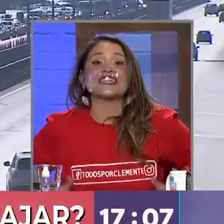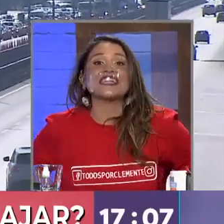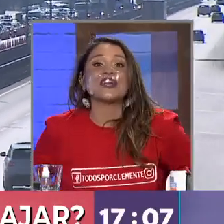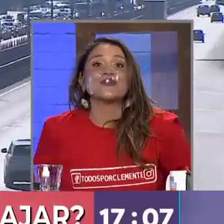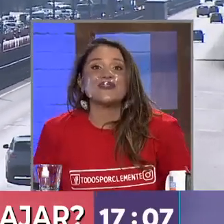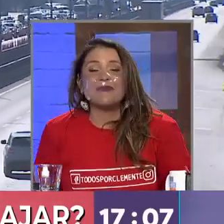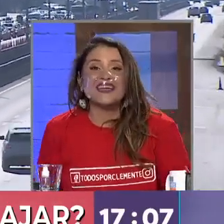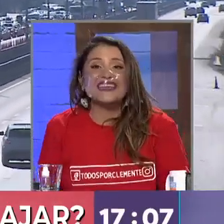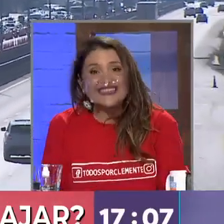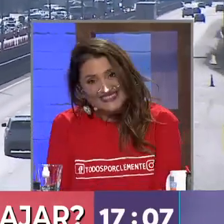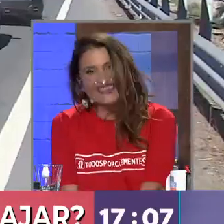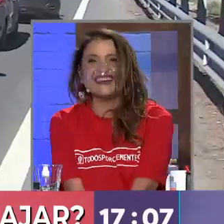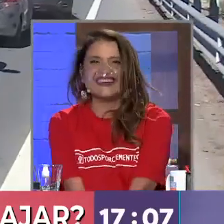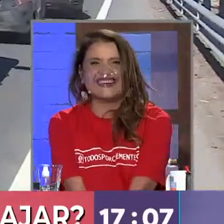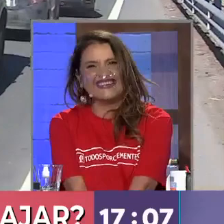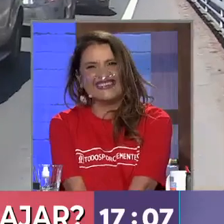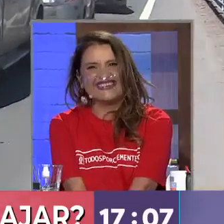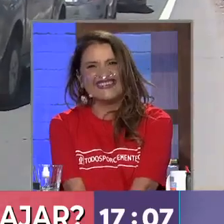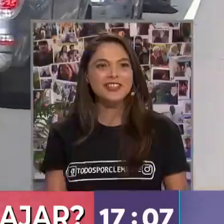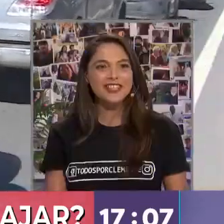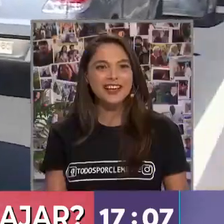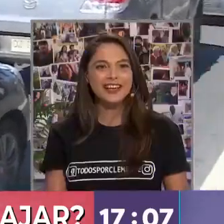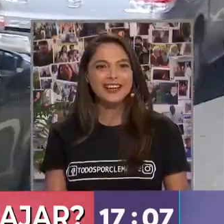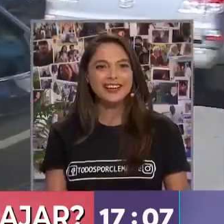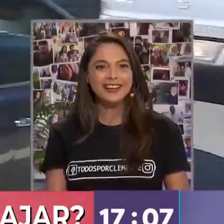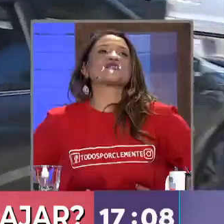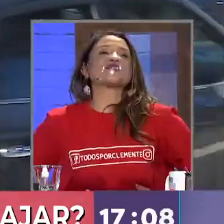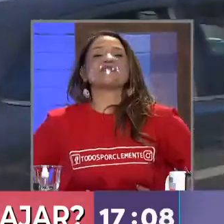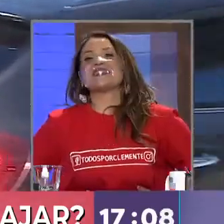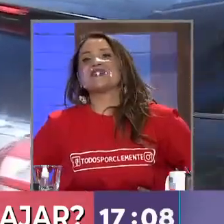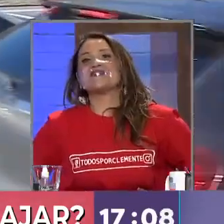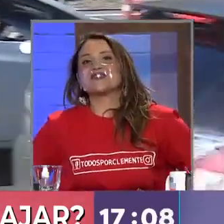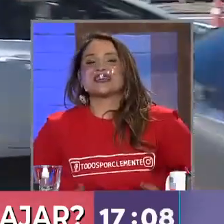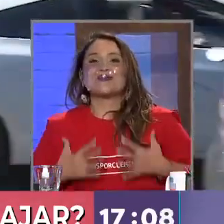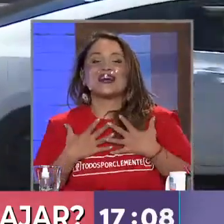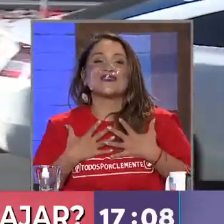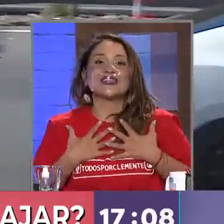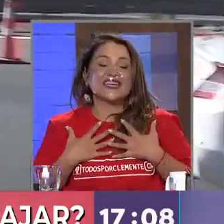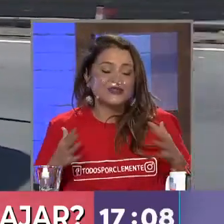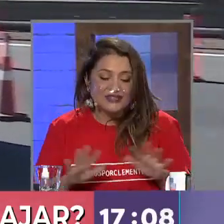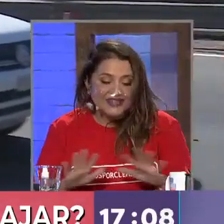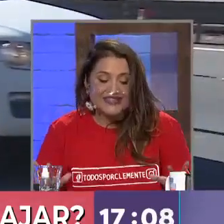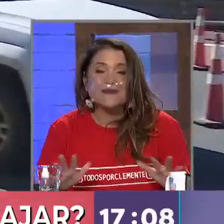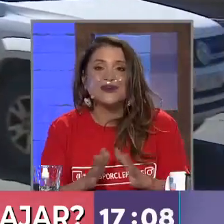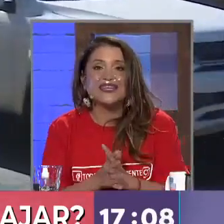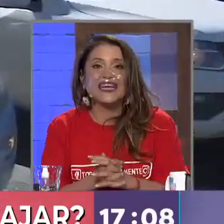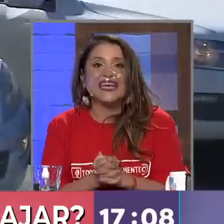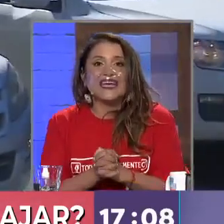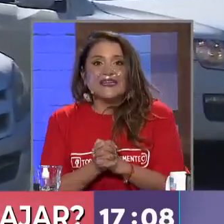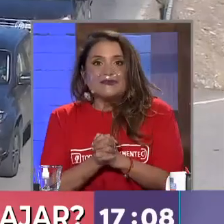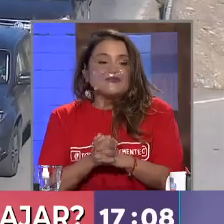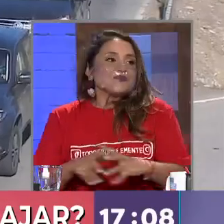compraste una tenida nueva para ir. Pero hija, ¿estás nerviosa? Oye, pero estoy más nerviosa que monja con atraso, de verdad,